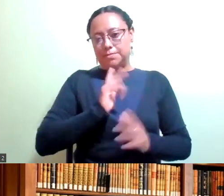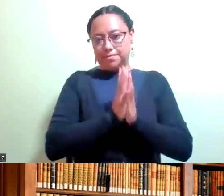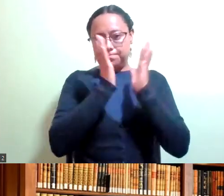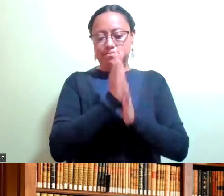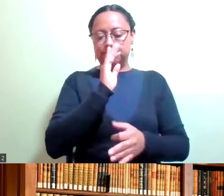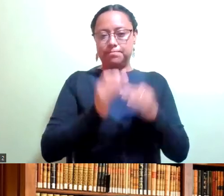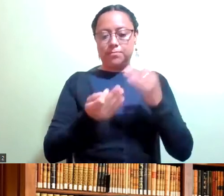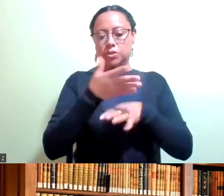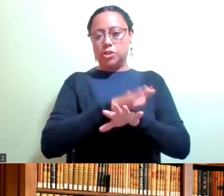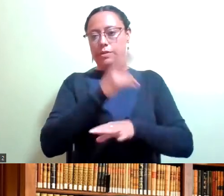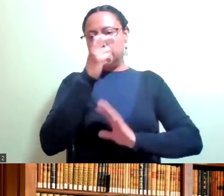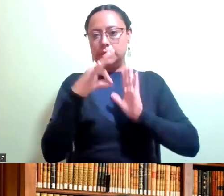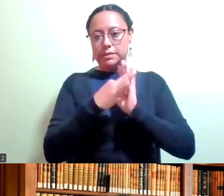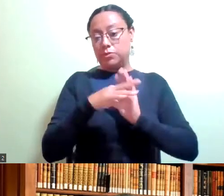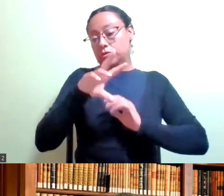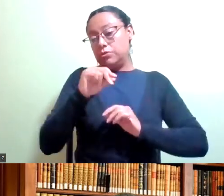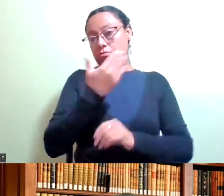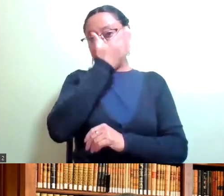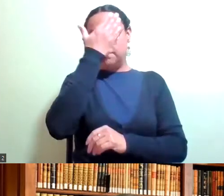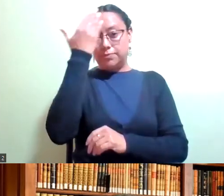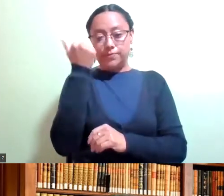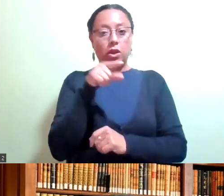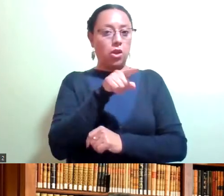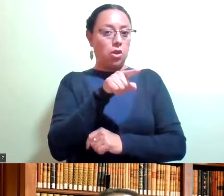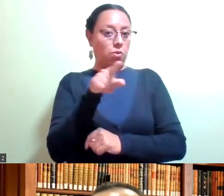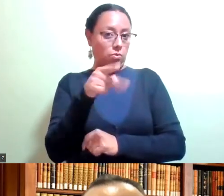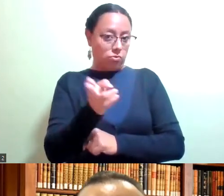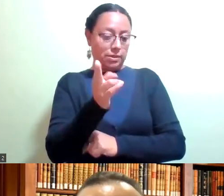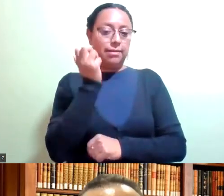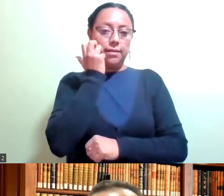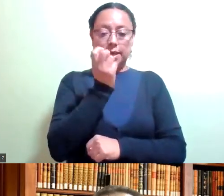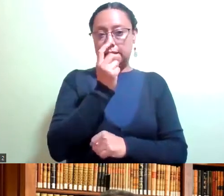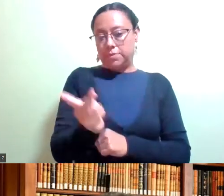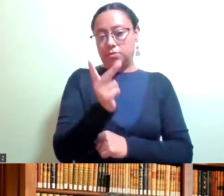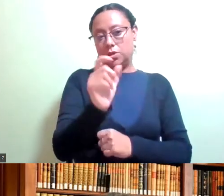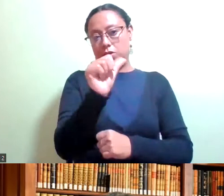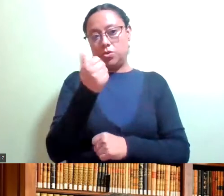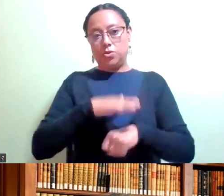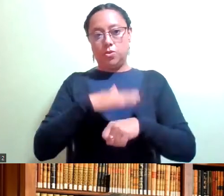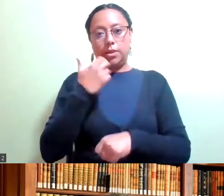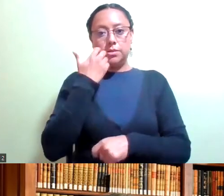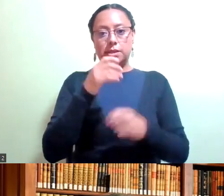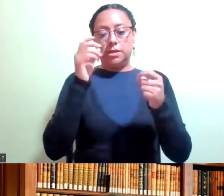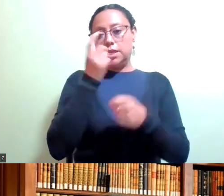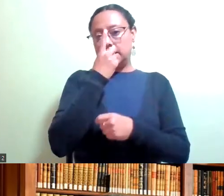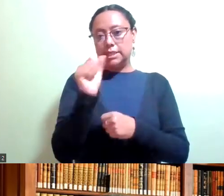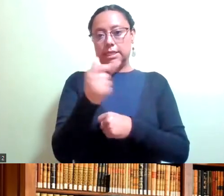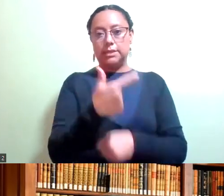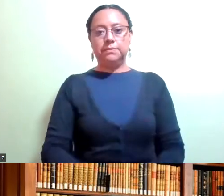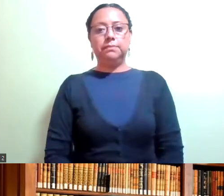si quisiera poner a consideración de alguien más que quisiera hacer algún planteamiento sobre esto.